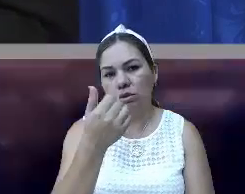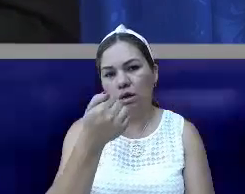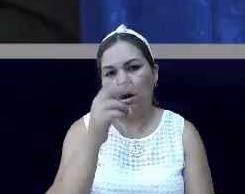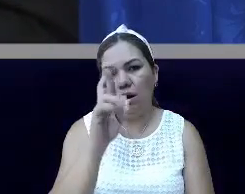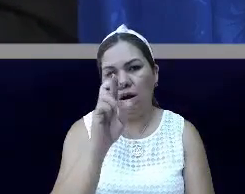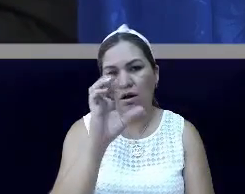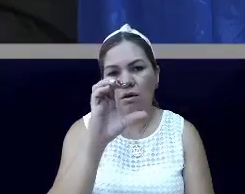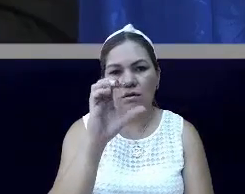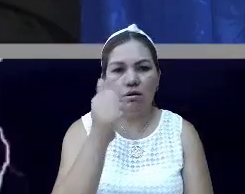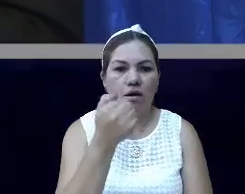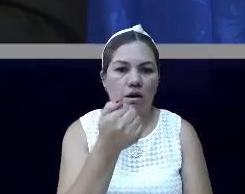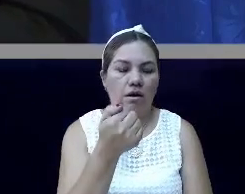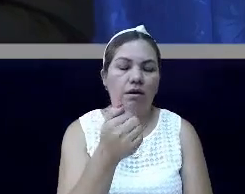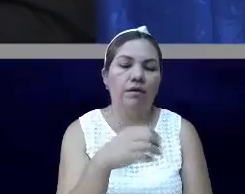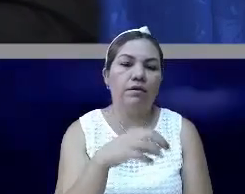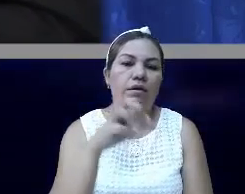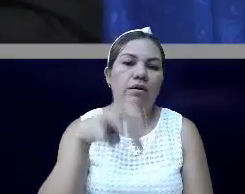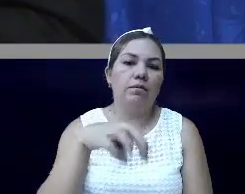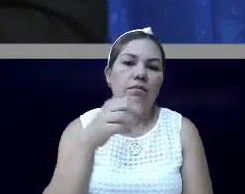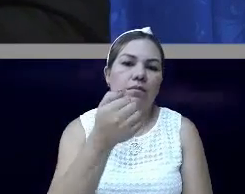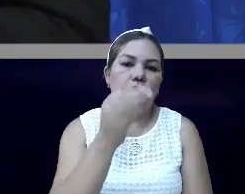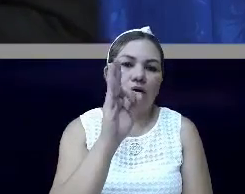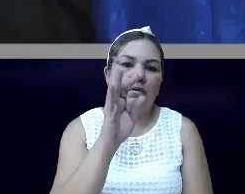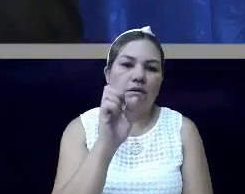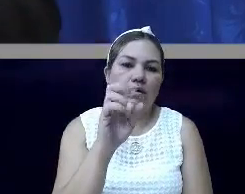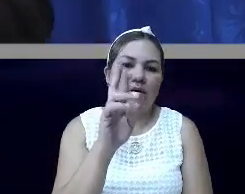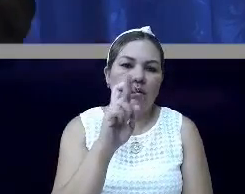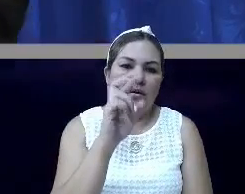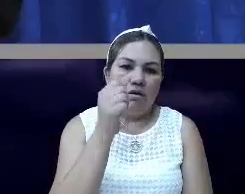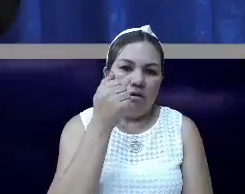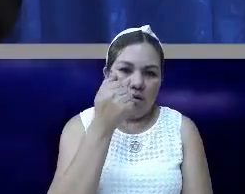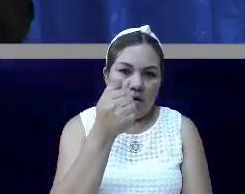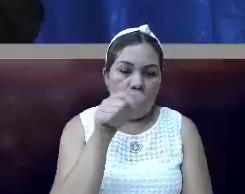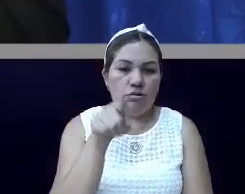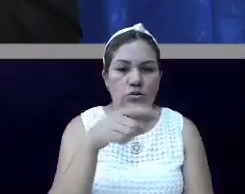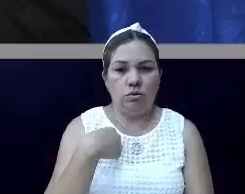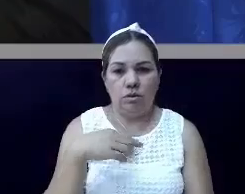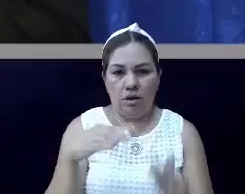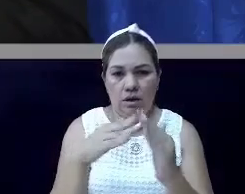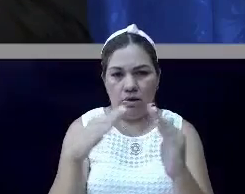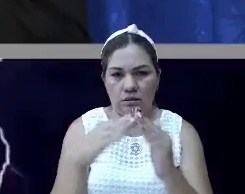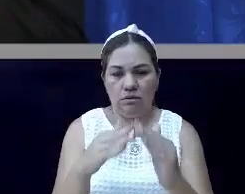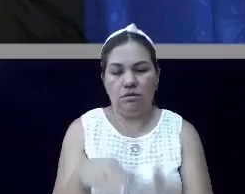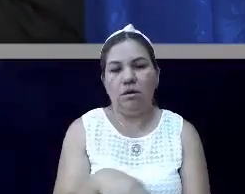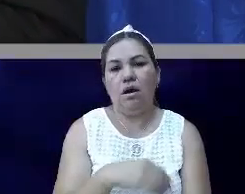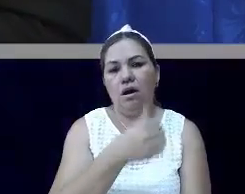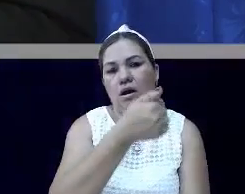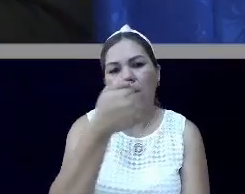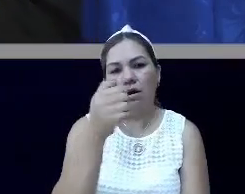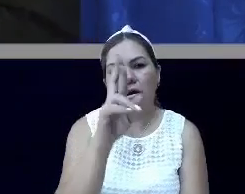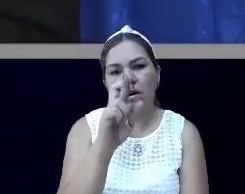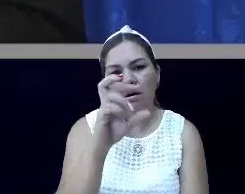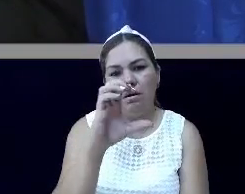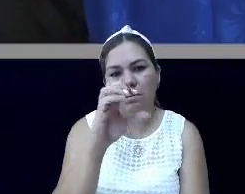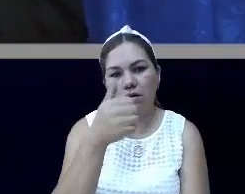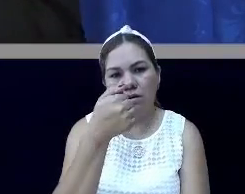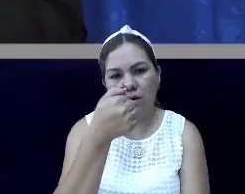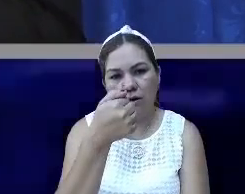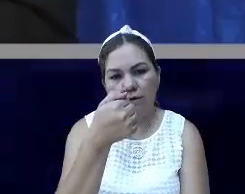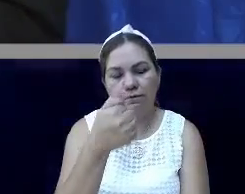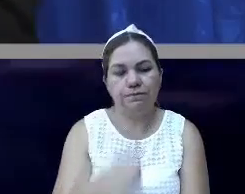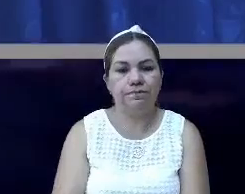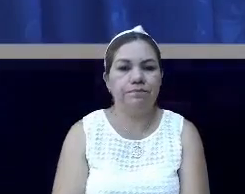madera de gofer. Harás aposento en el arca y la calafatearás con